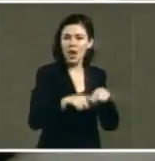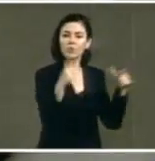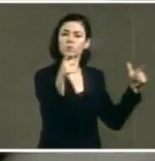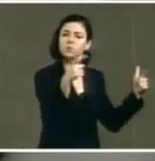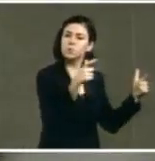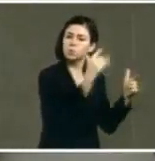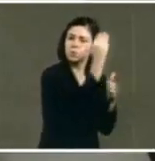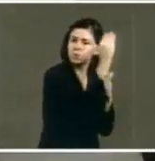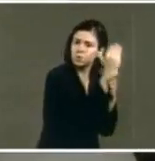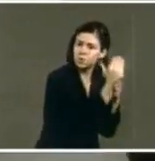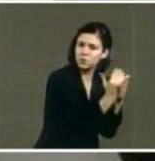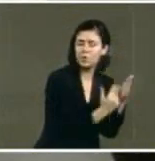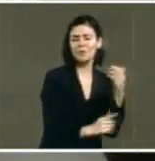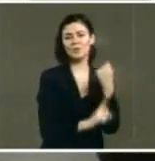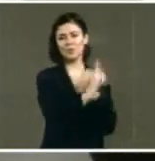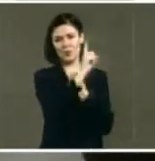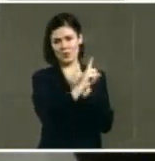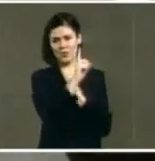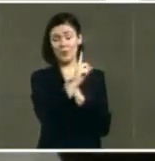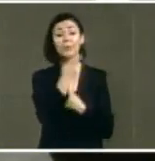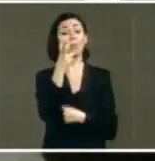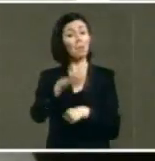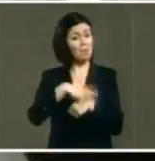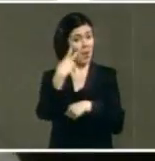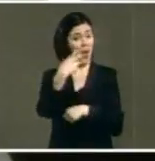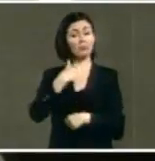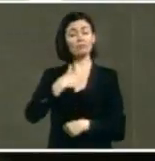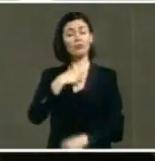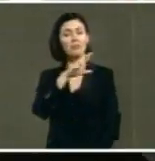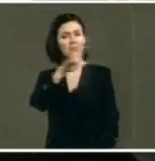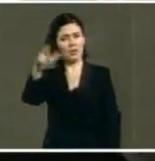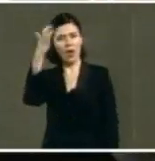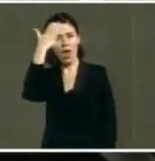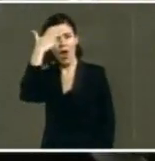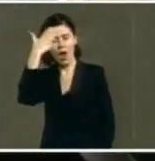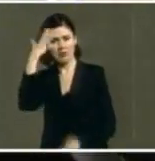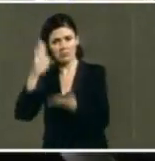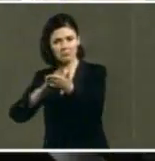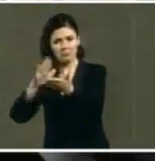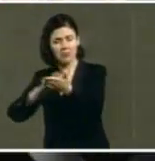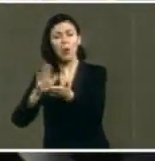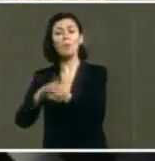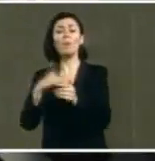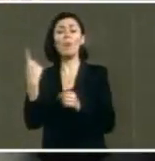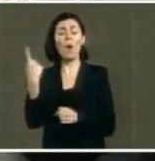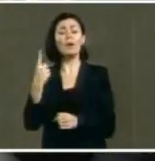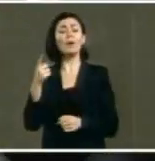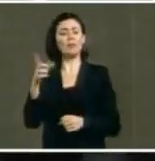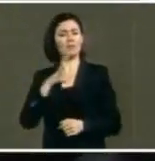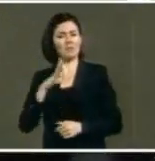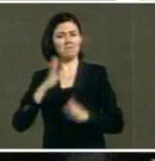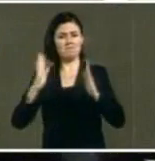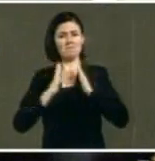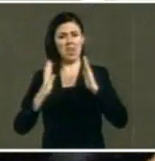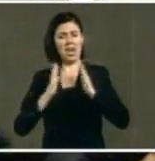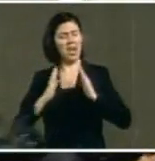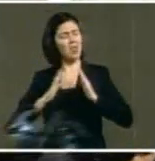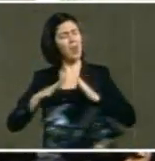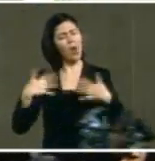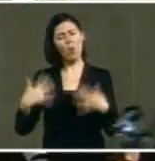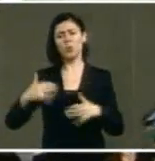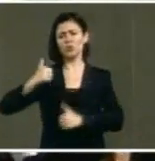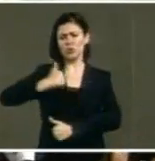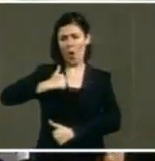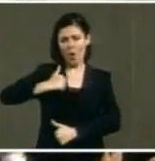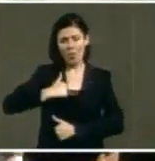hacer un reconocimiento a la lealtad y al patriotismo de las Fuerzas Armadas en México, al Ejército